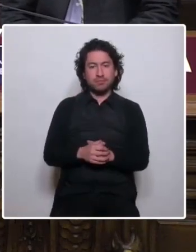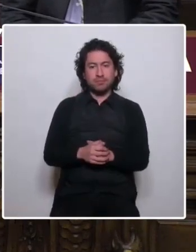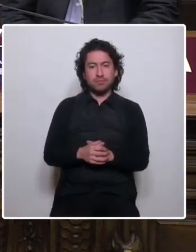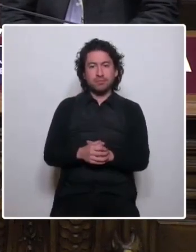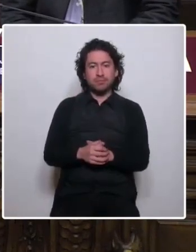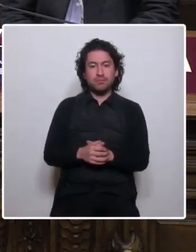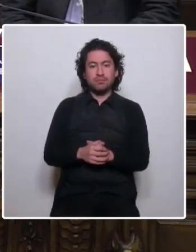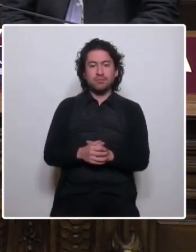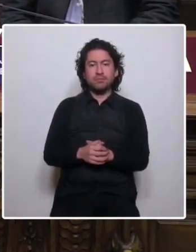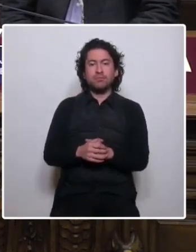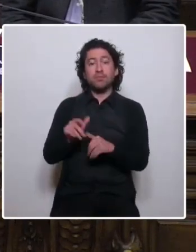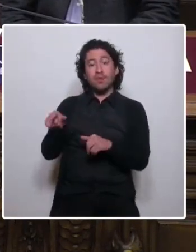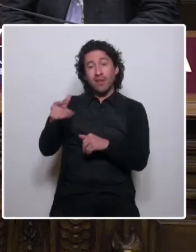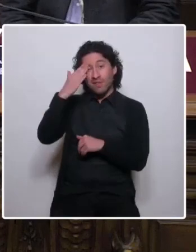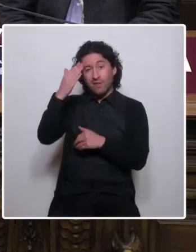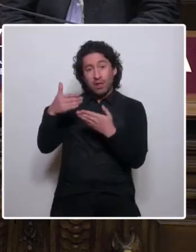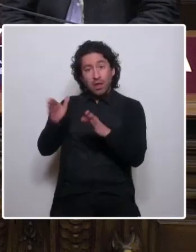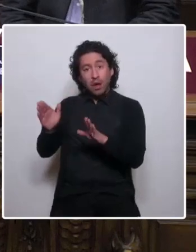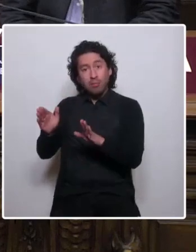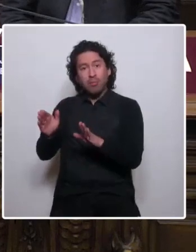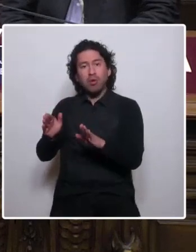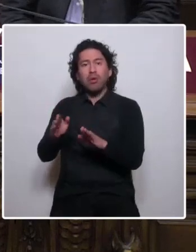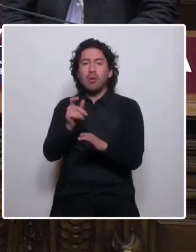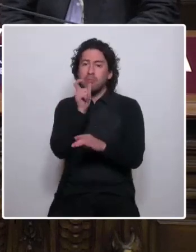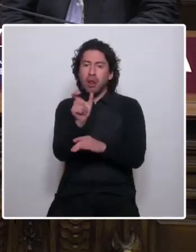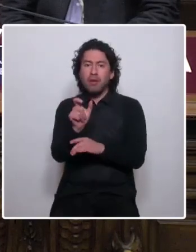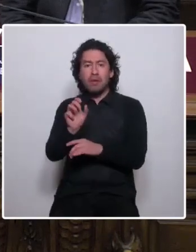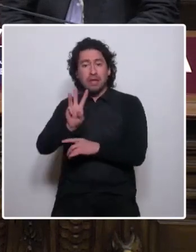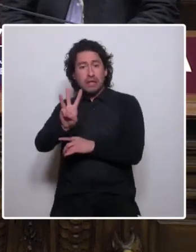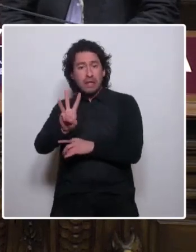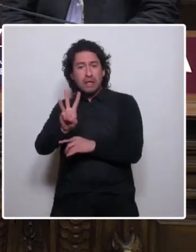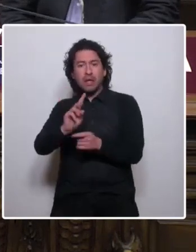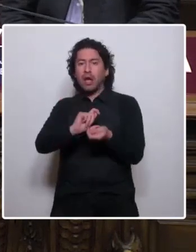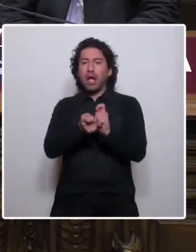sobre esta propuesta de Frente Amplio para reemplazar terna por quina.